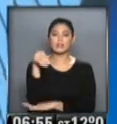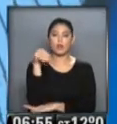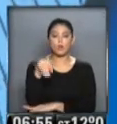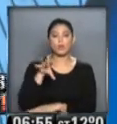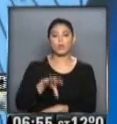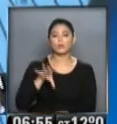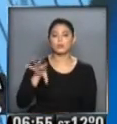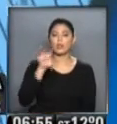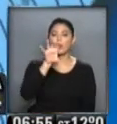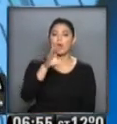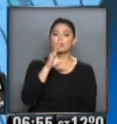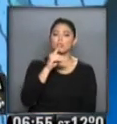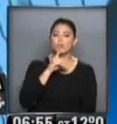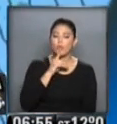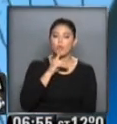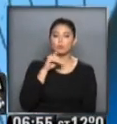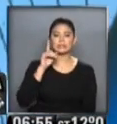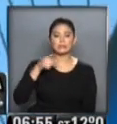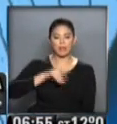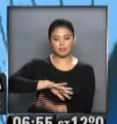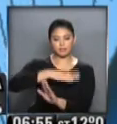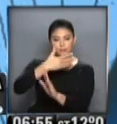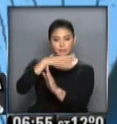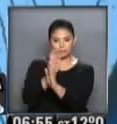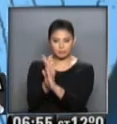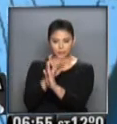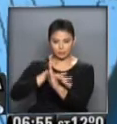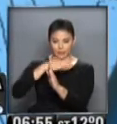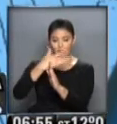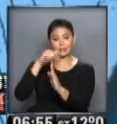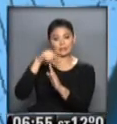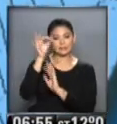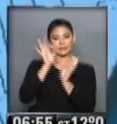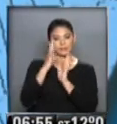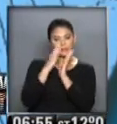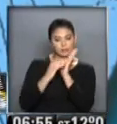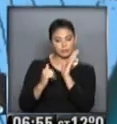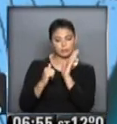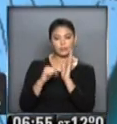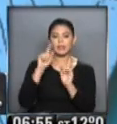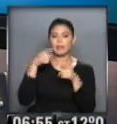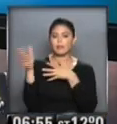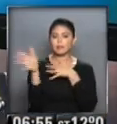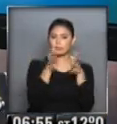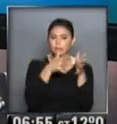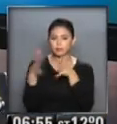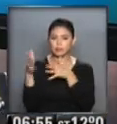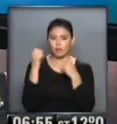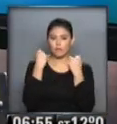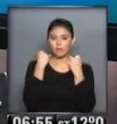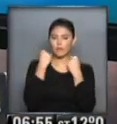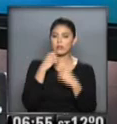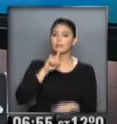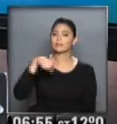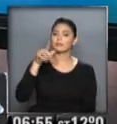Cruz y también de Chubut, en la alta, alta montaña, las nevadas y el viento bastante intenso. En el norte y